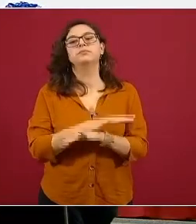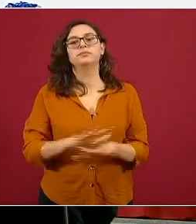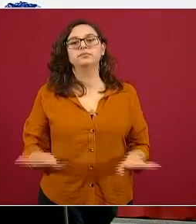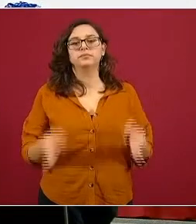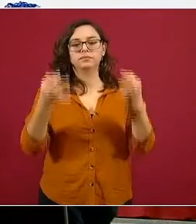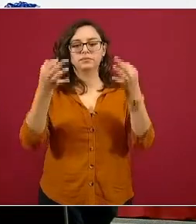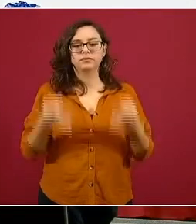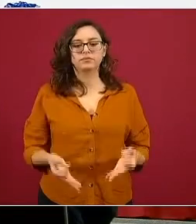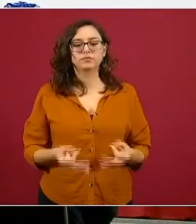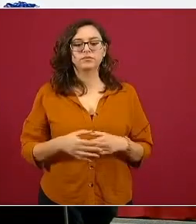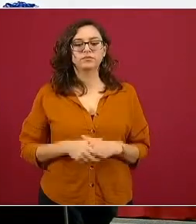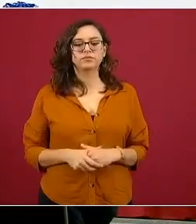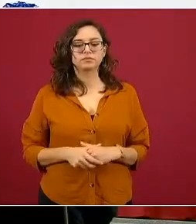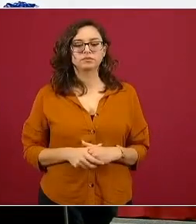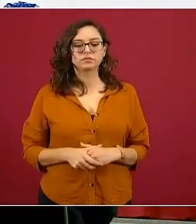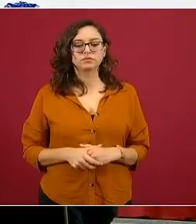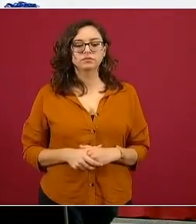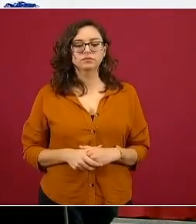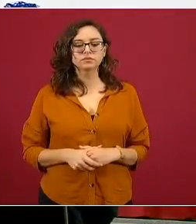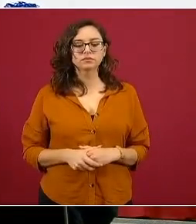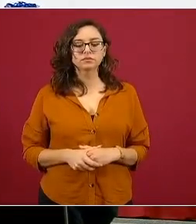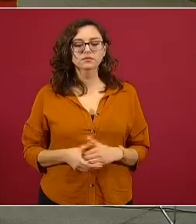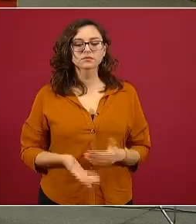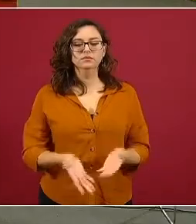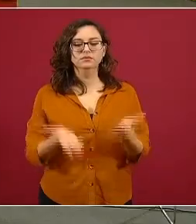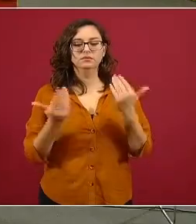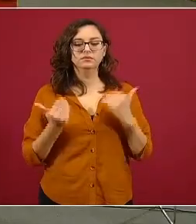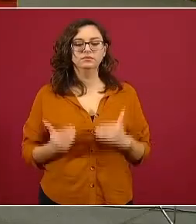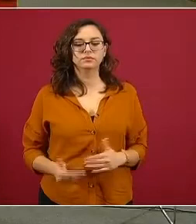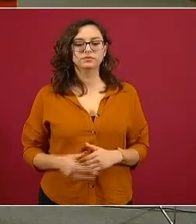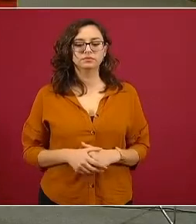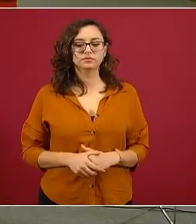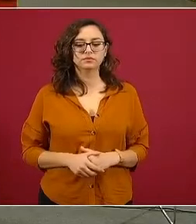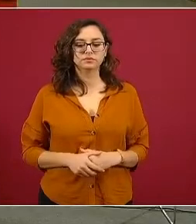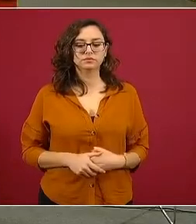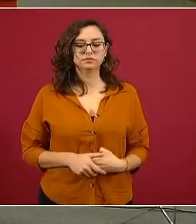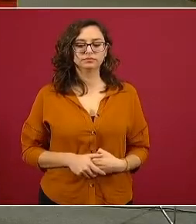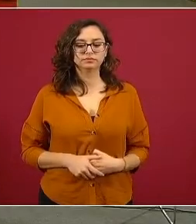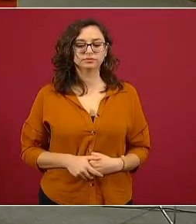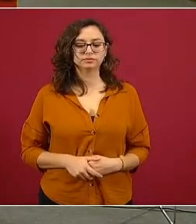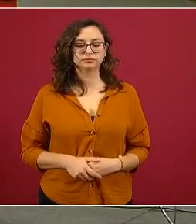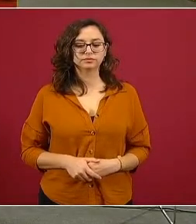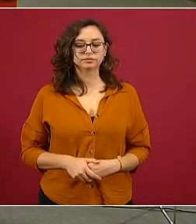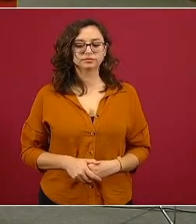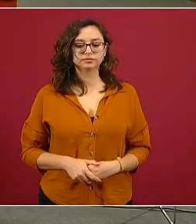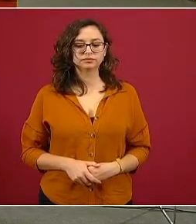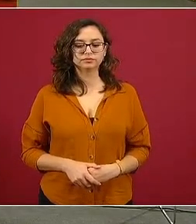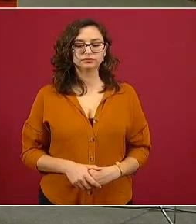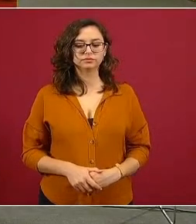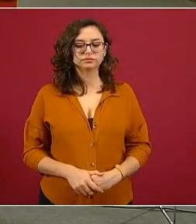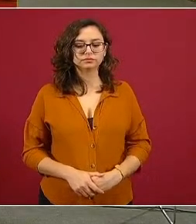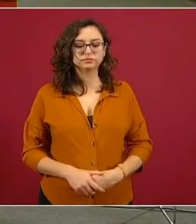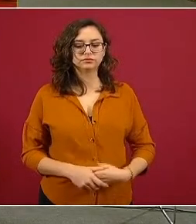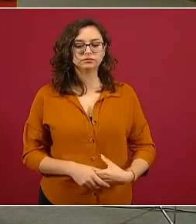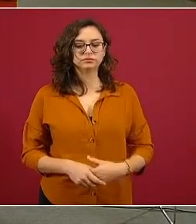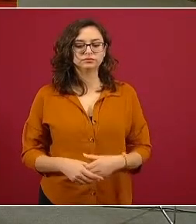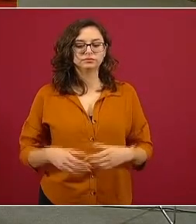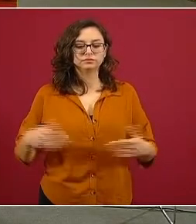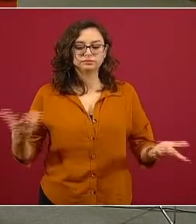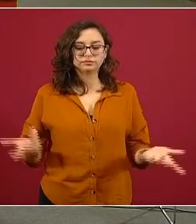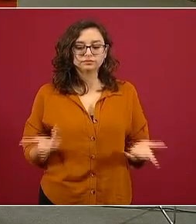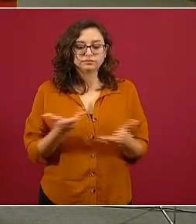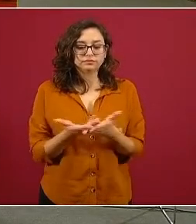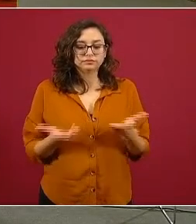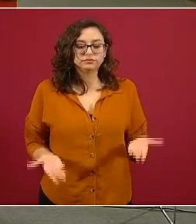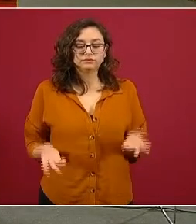los participantes. La siguiente, por favor. Ahora, respecto a los resultados que se han obtenido